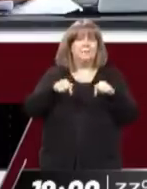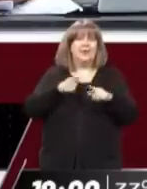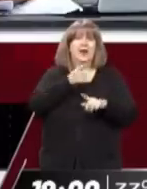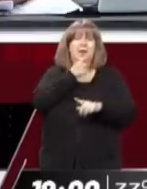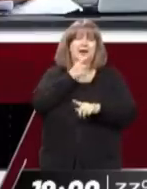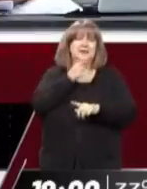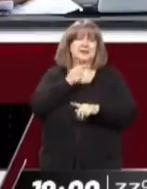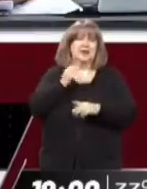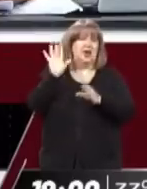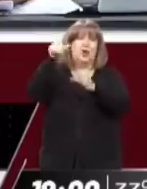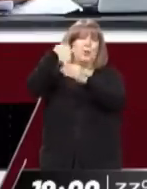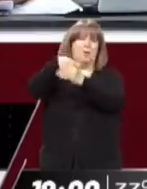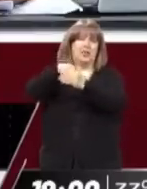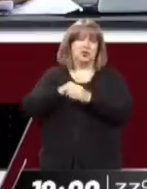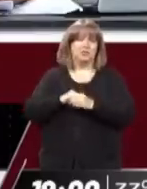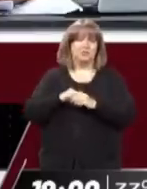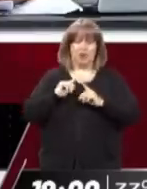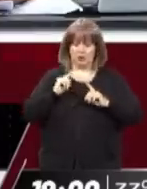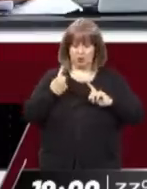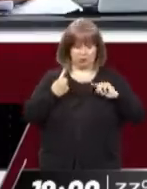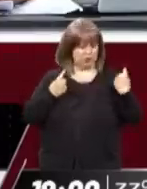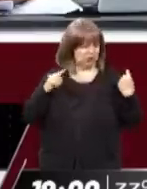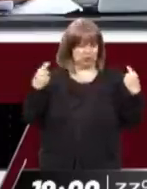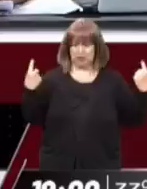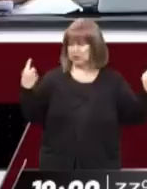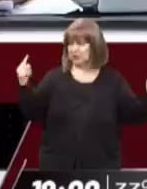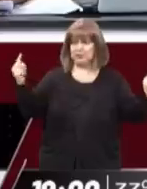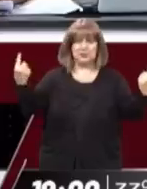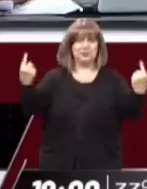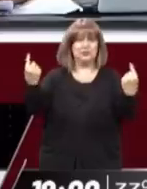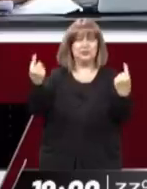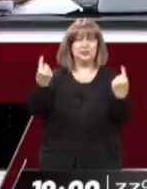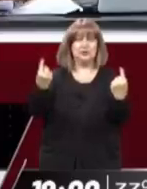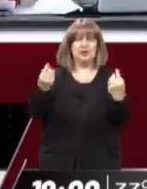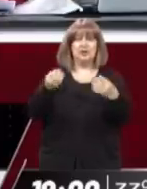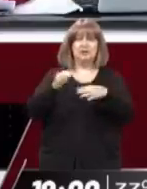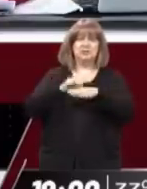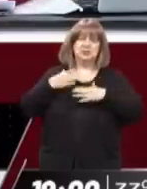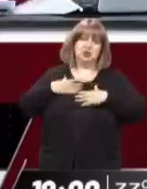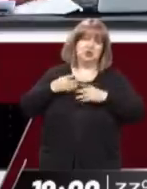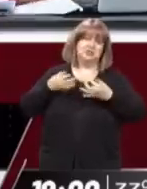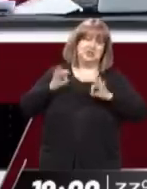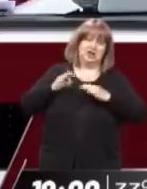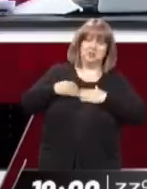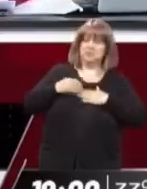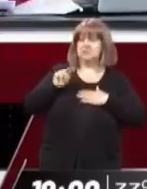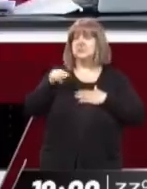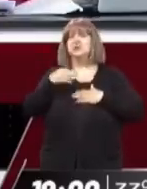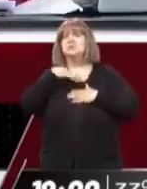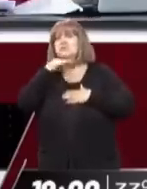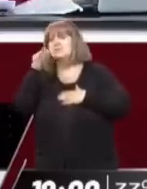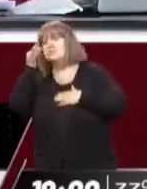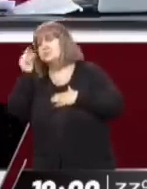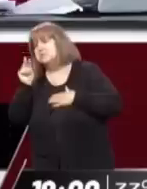exitismo individualista y lo que está sucediendo es este fenómeno, ¿no? Me salvo yo o presencio, pero